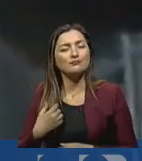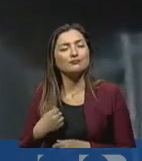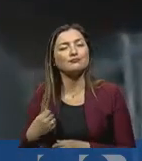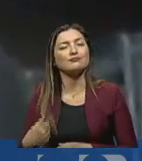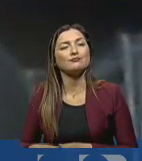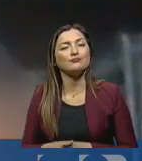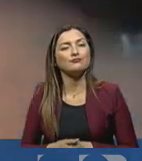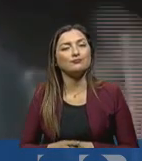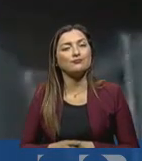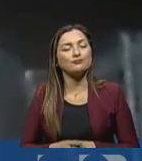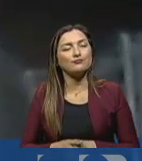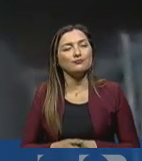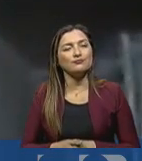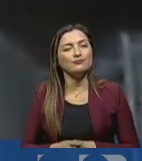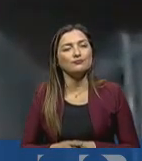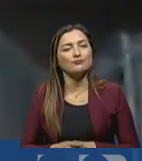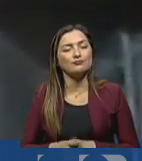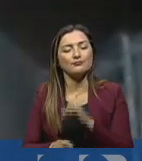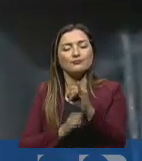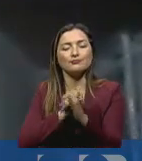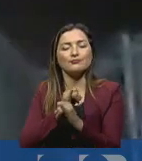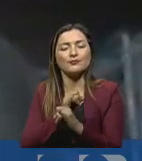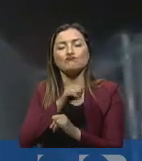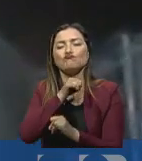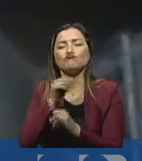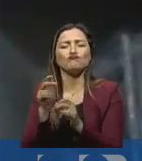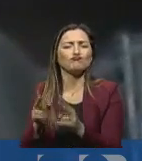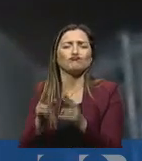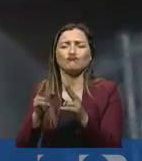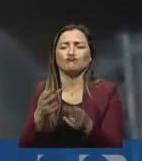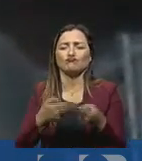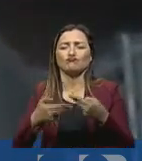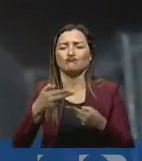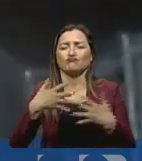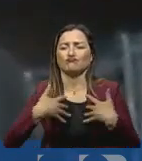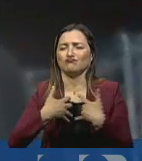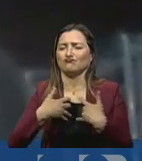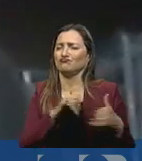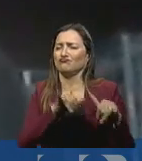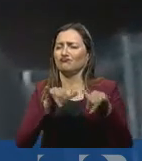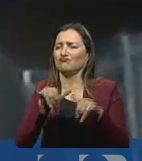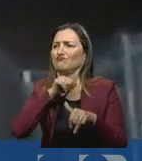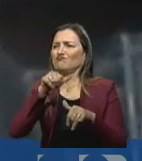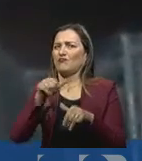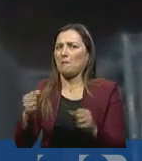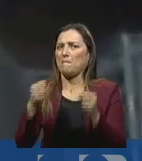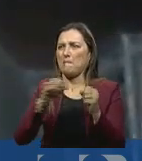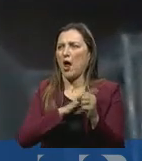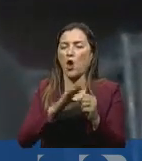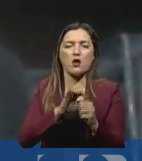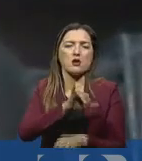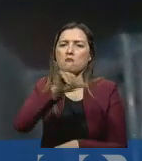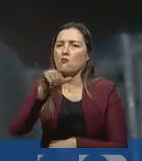más ni menos en el que en el esquema internacional de delincuencia organizada Ok entonces esto significa que las penas